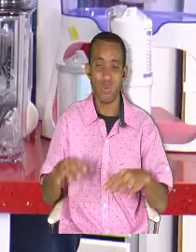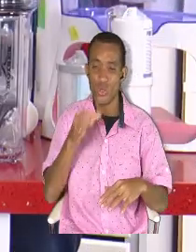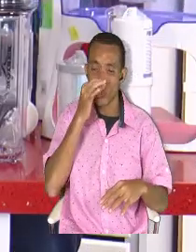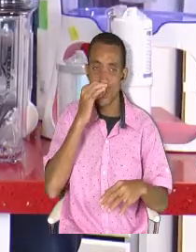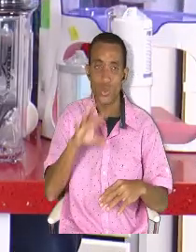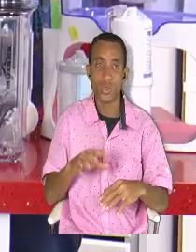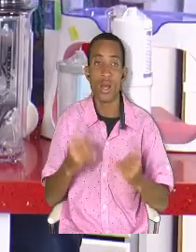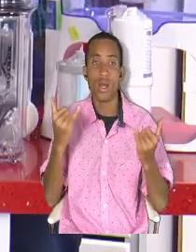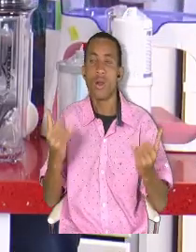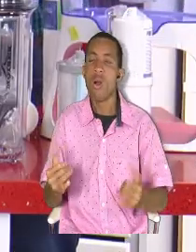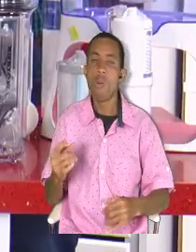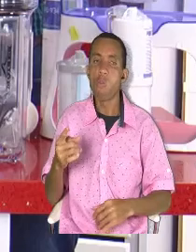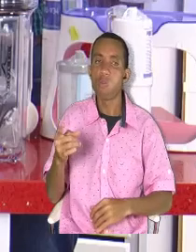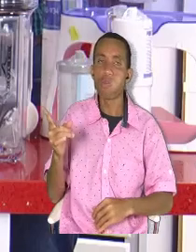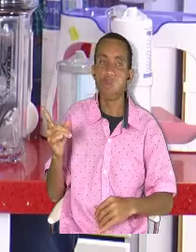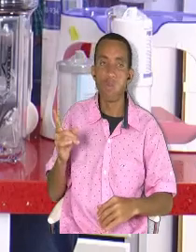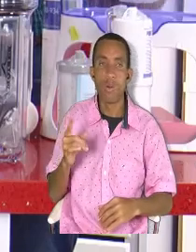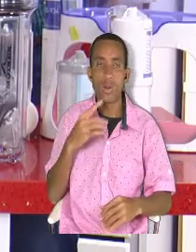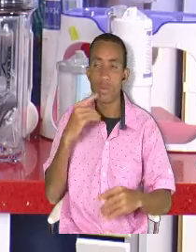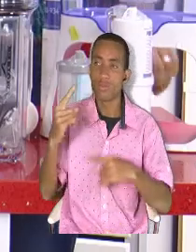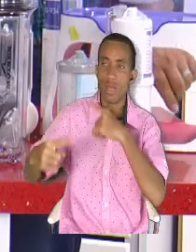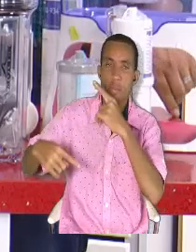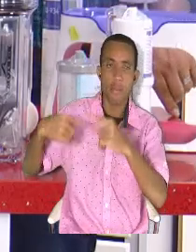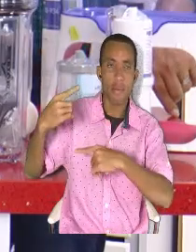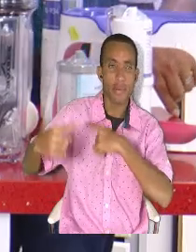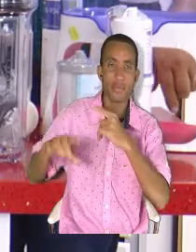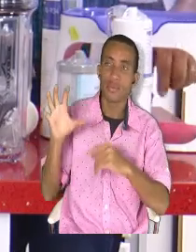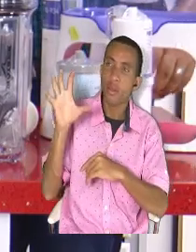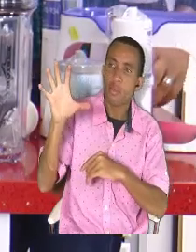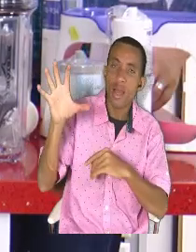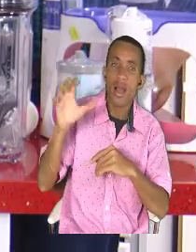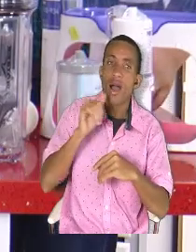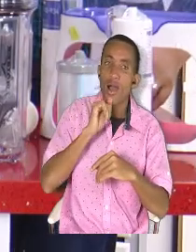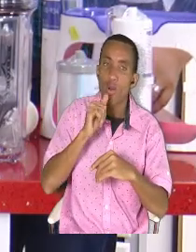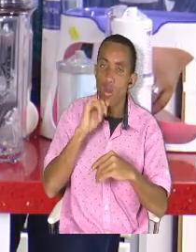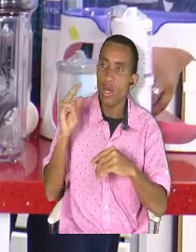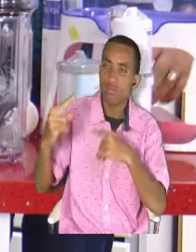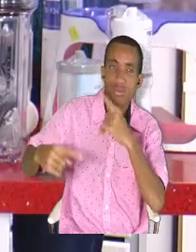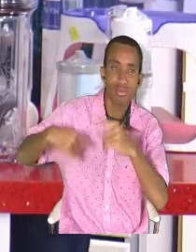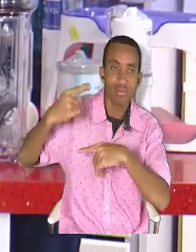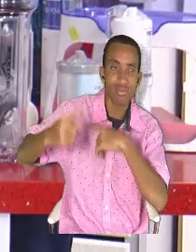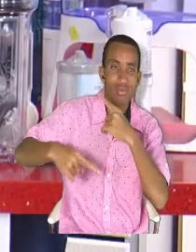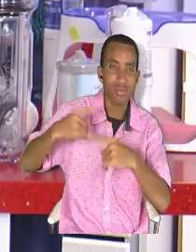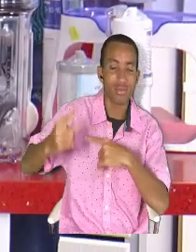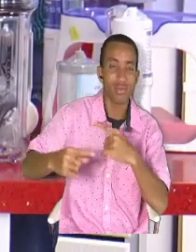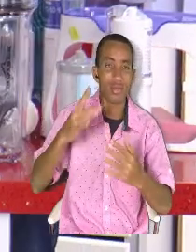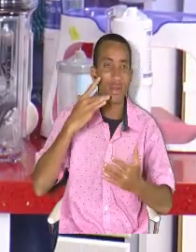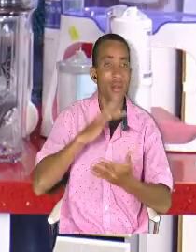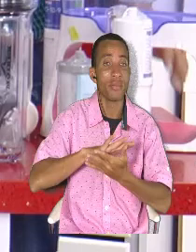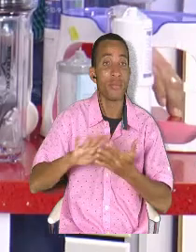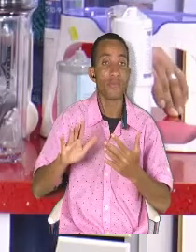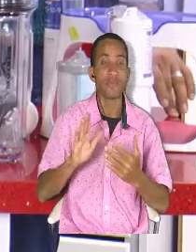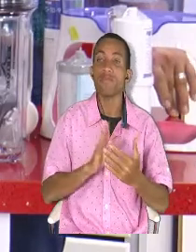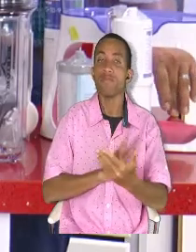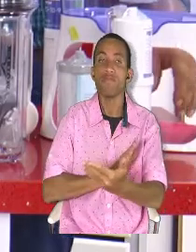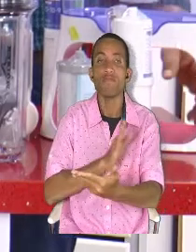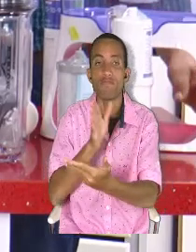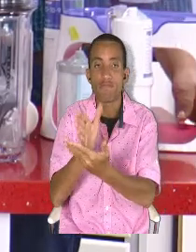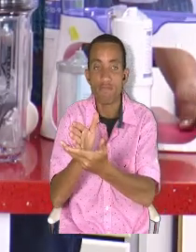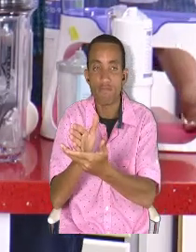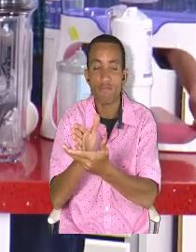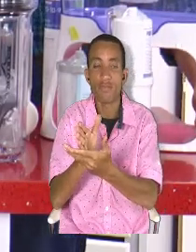en el momento para, digamos, para la problemática de Barranca. Bueno, yo cuando llega un cliente al almacén le muestro,